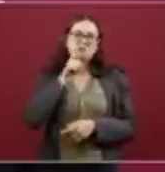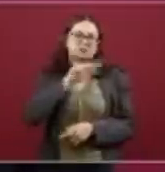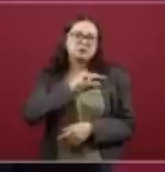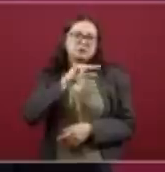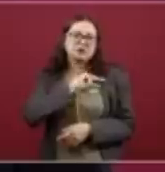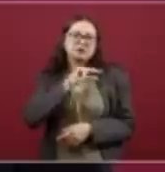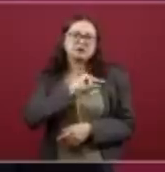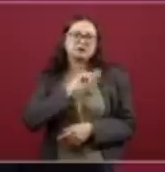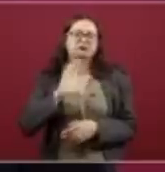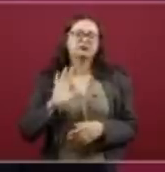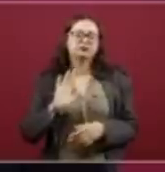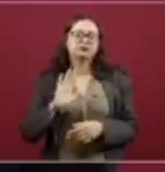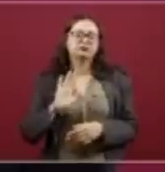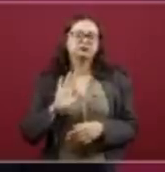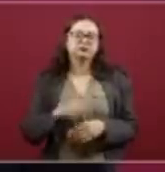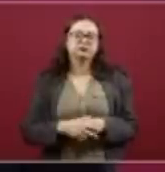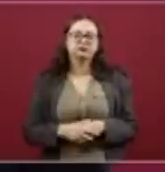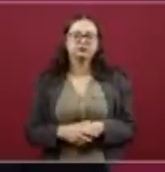privadas.